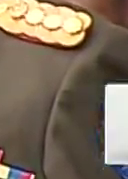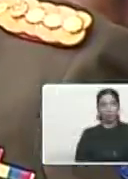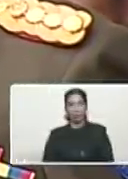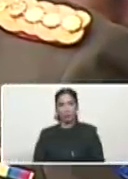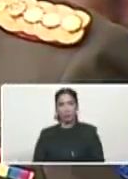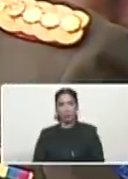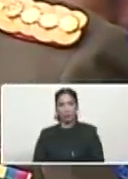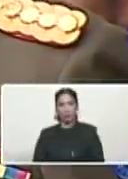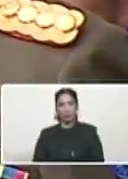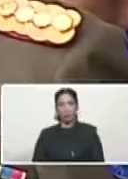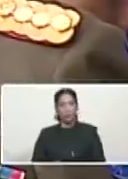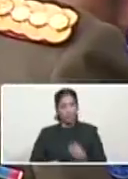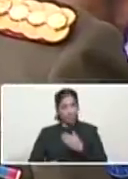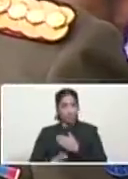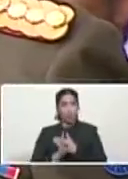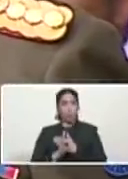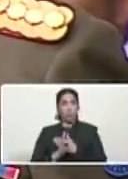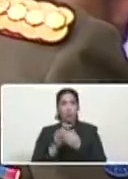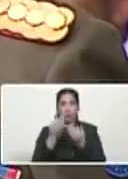firmeza, disciplina,